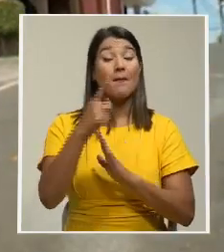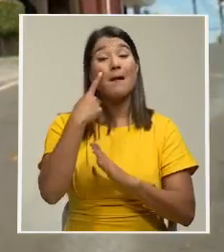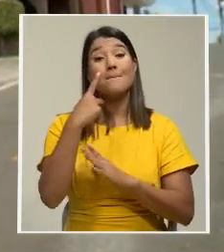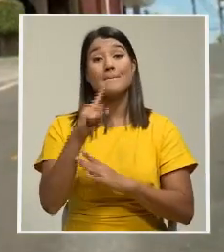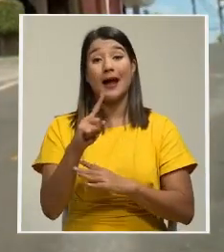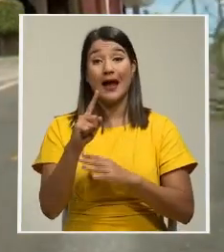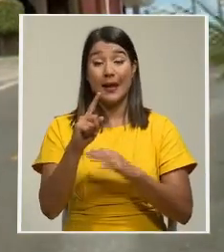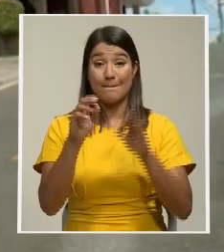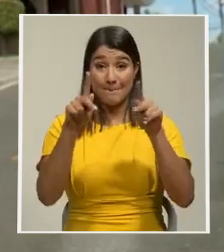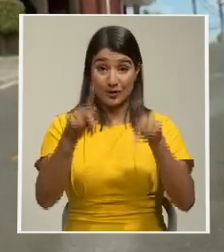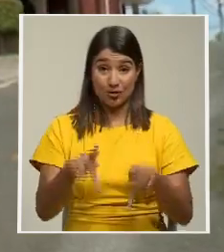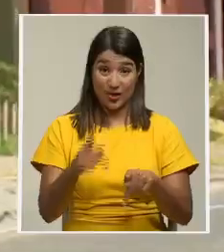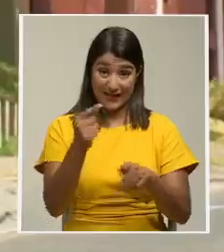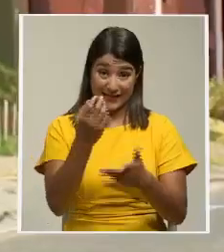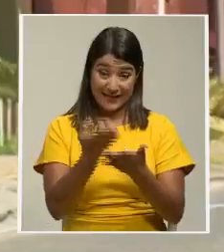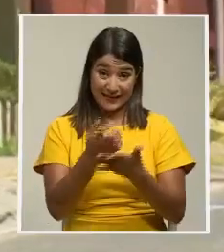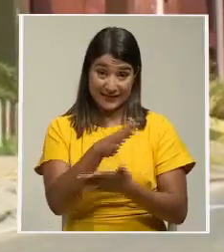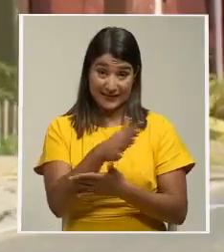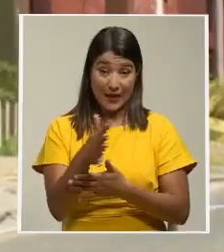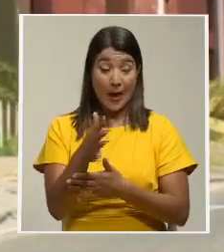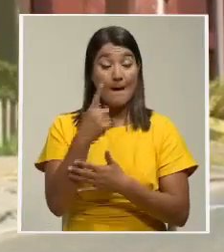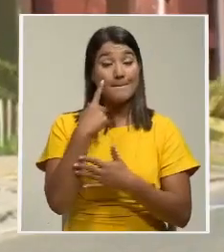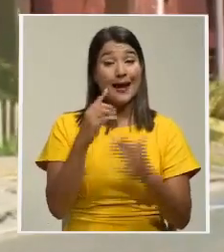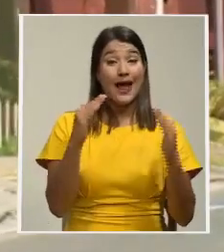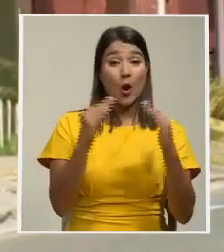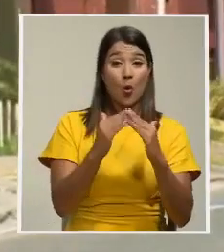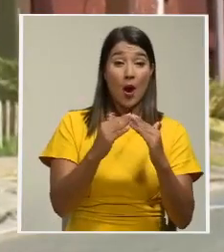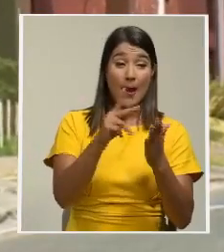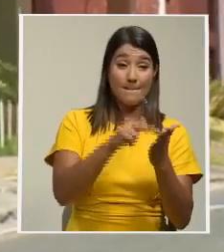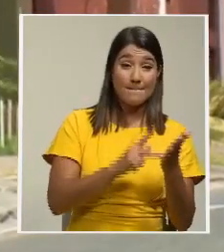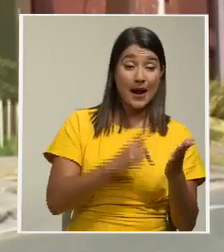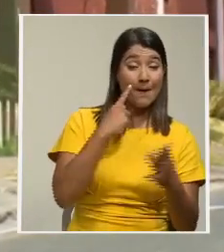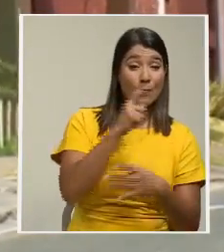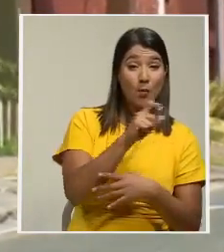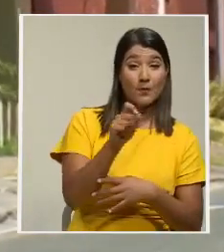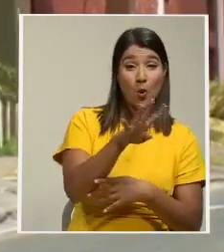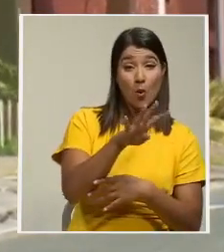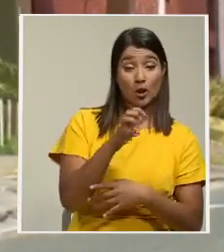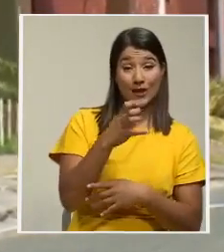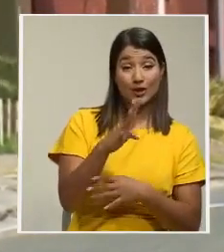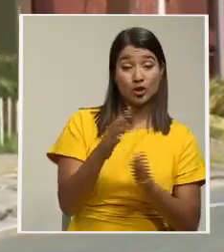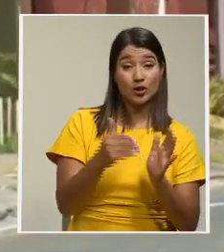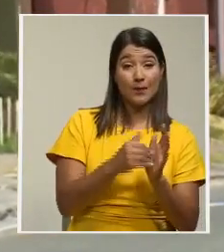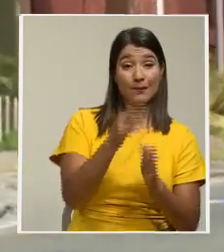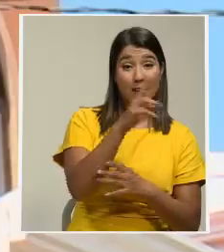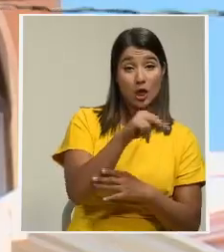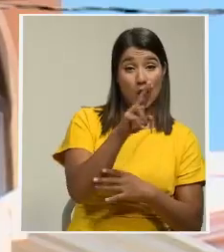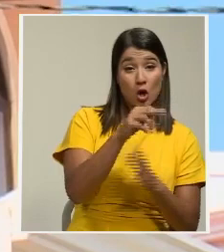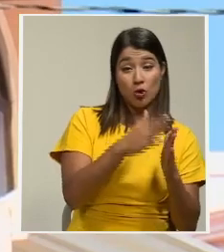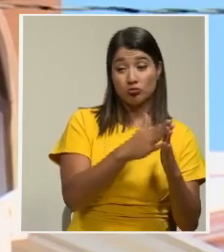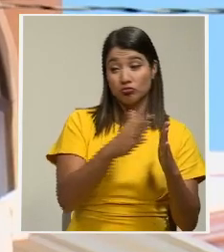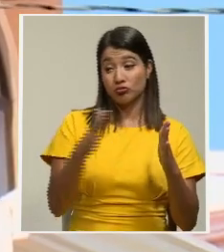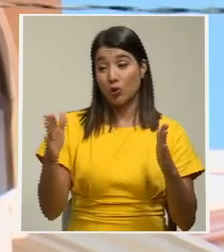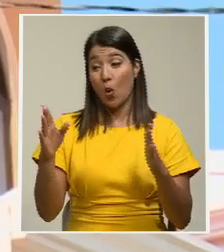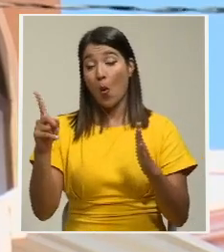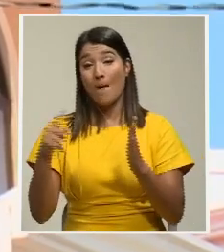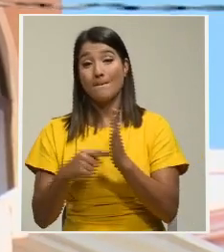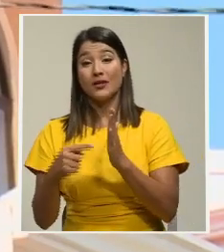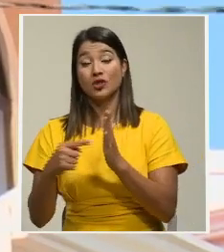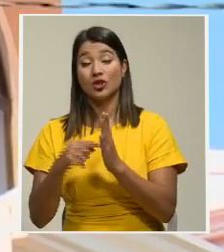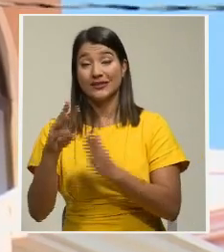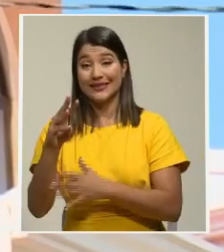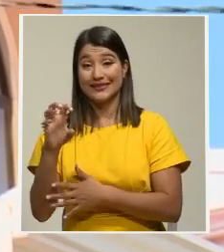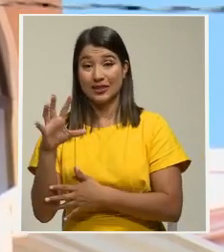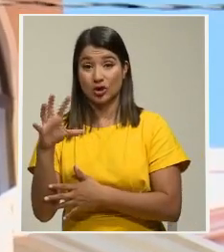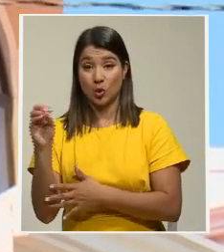medios se dirigió a hogares con ingresos mensuales entre 414.000 colones y 1.650.000 y